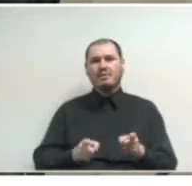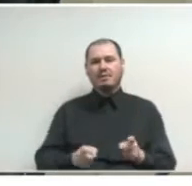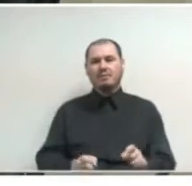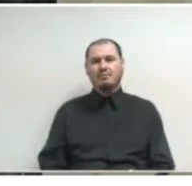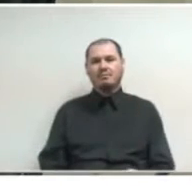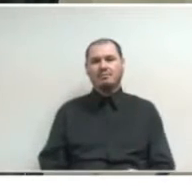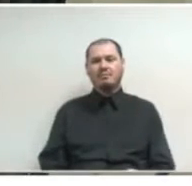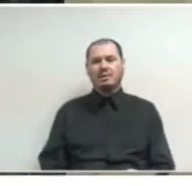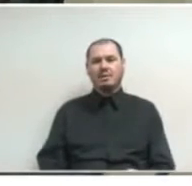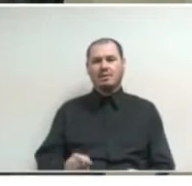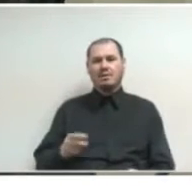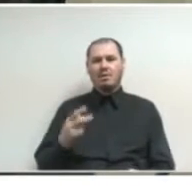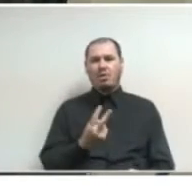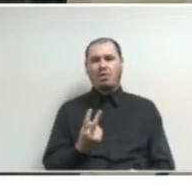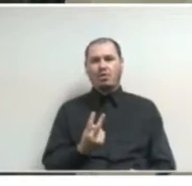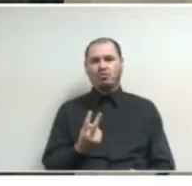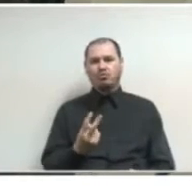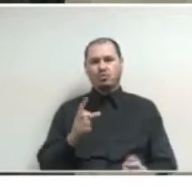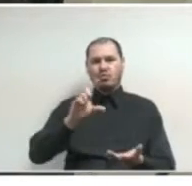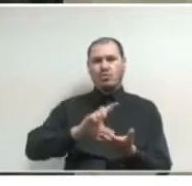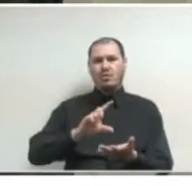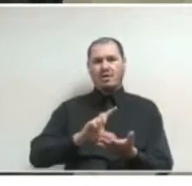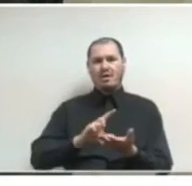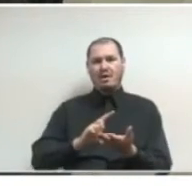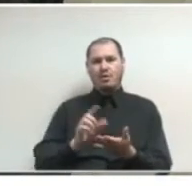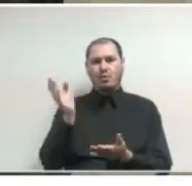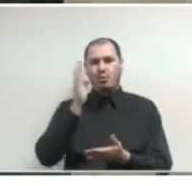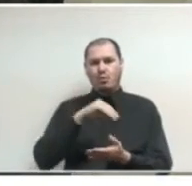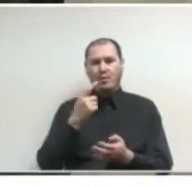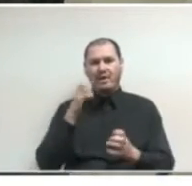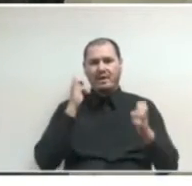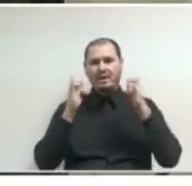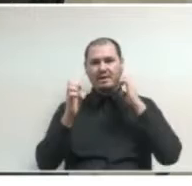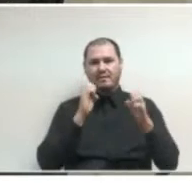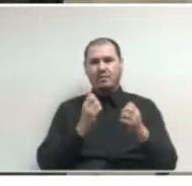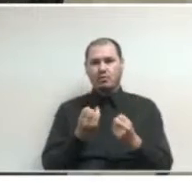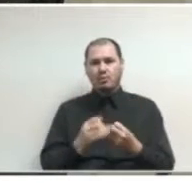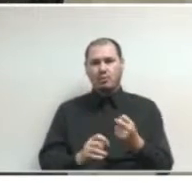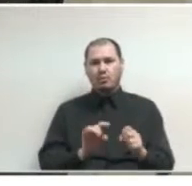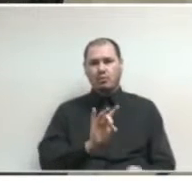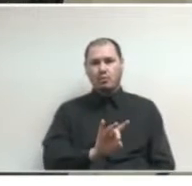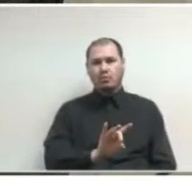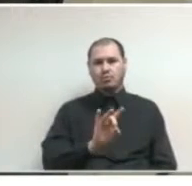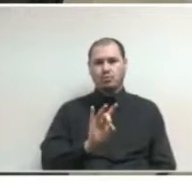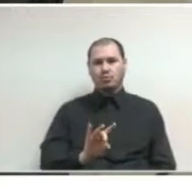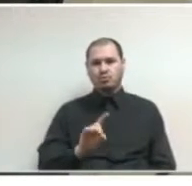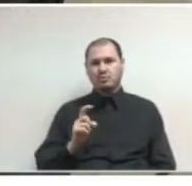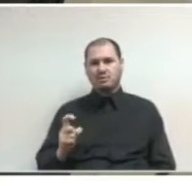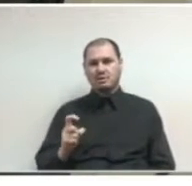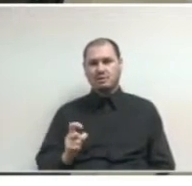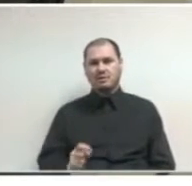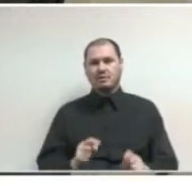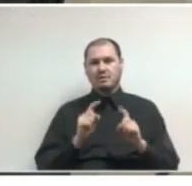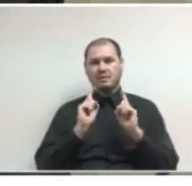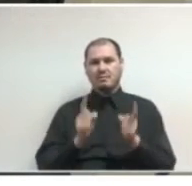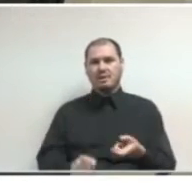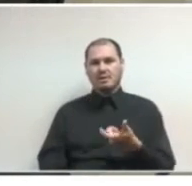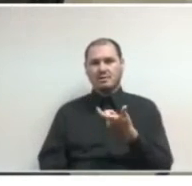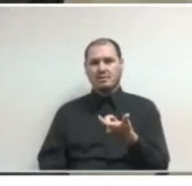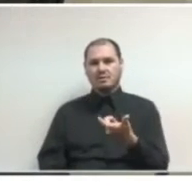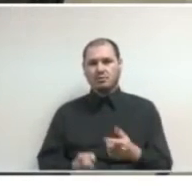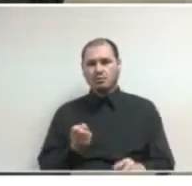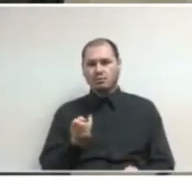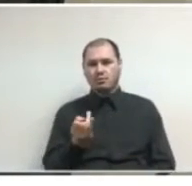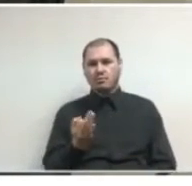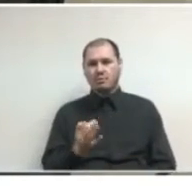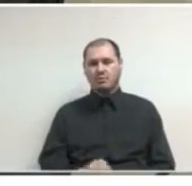tuvimos ya en lleva y lista. Usted ve el registro notarial número 887 de la ciudad de Asunción. Para